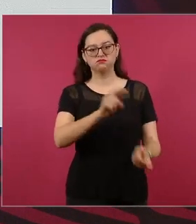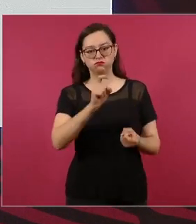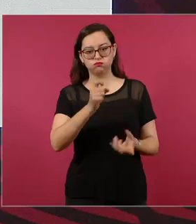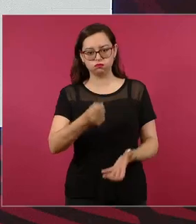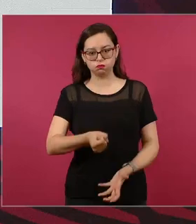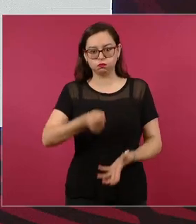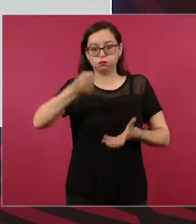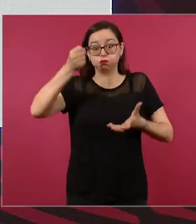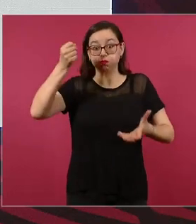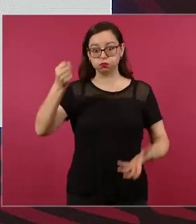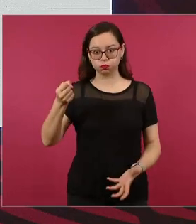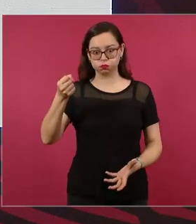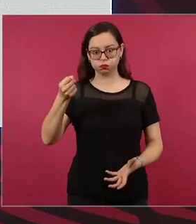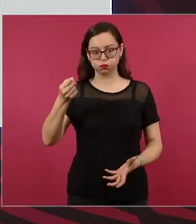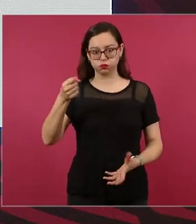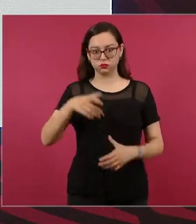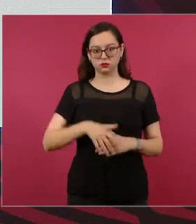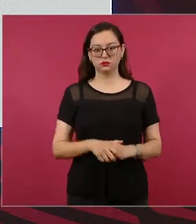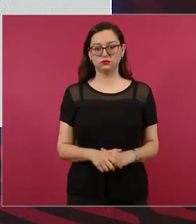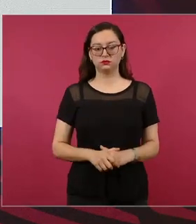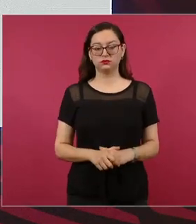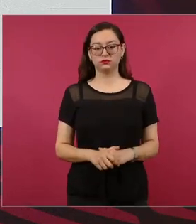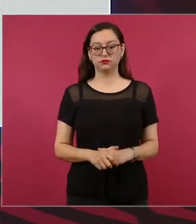En términos reales,